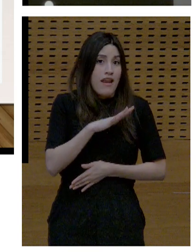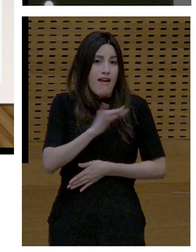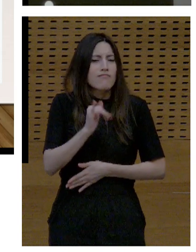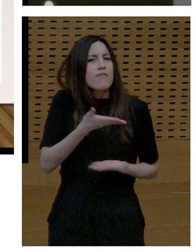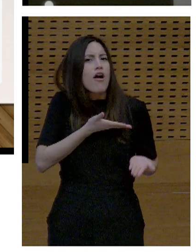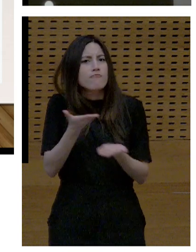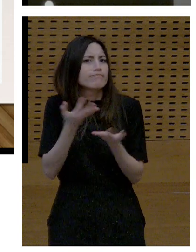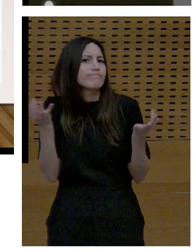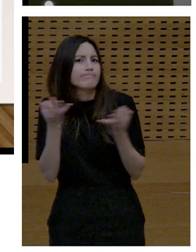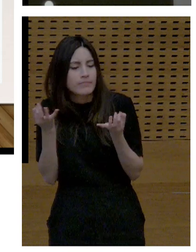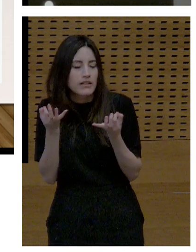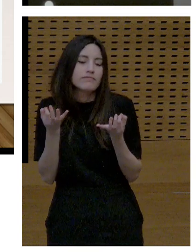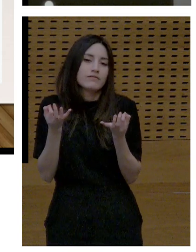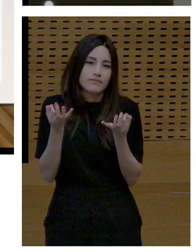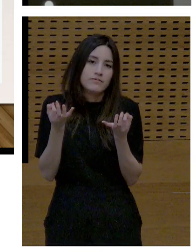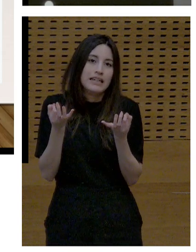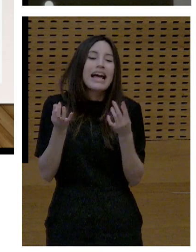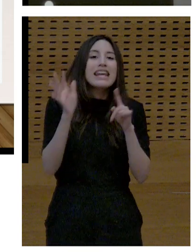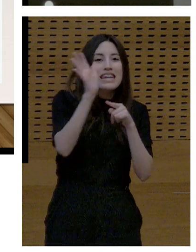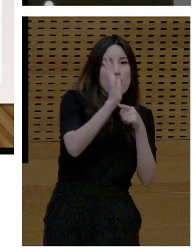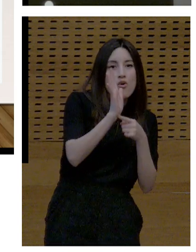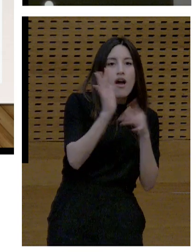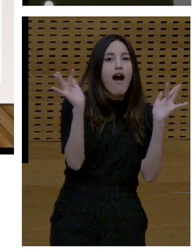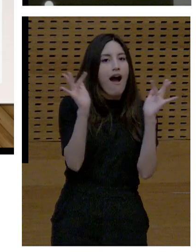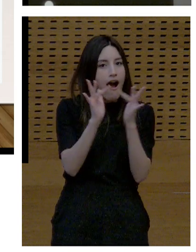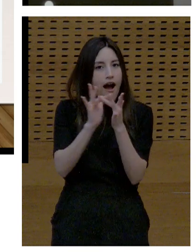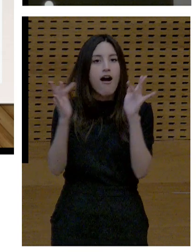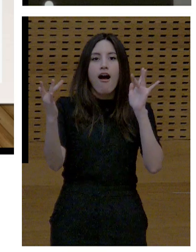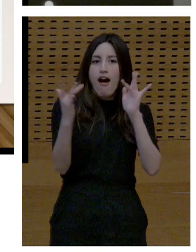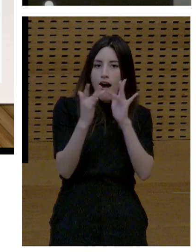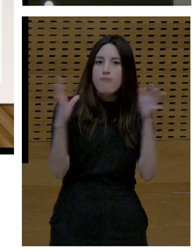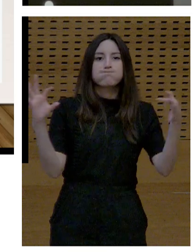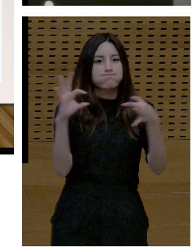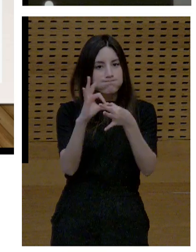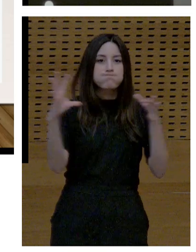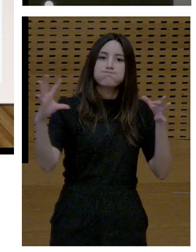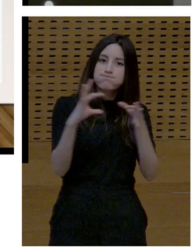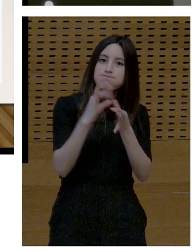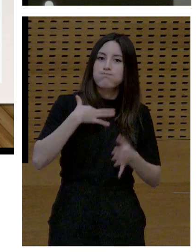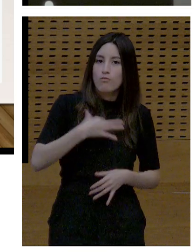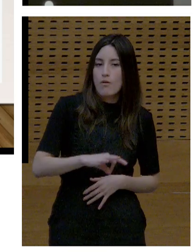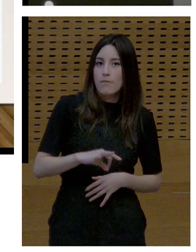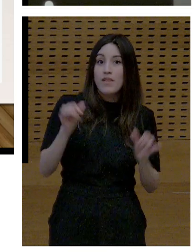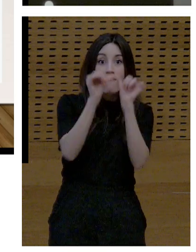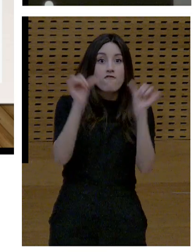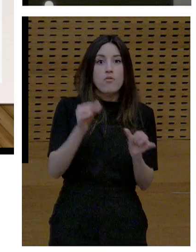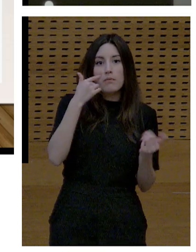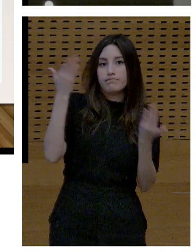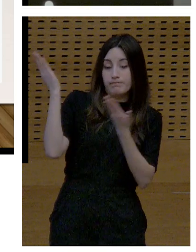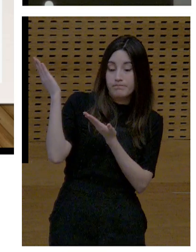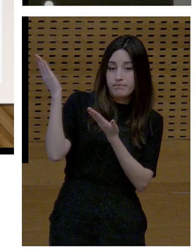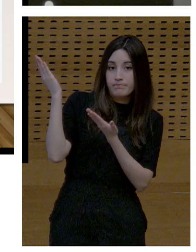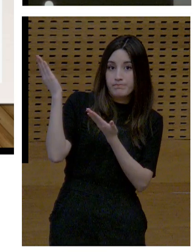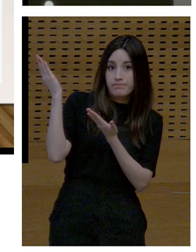la comunicación entre neuronas, ¿vale? Y tiene esta forma. Lo que pasa en la